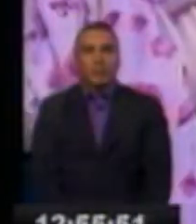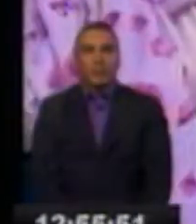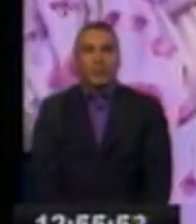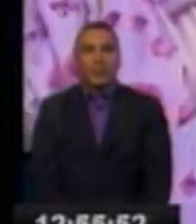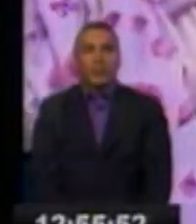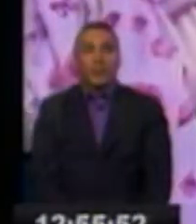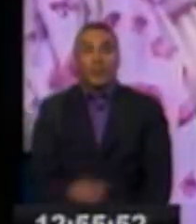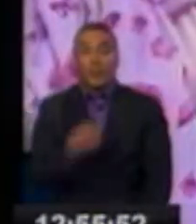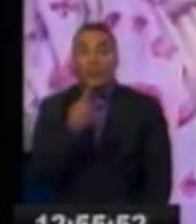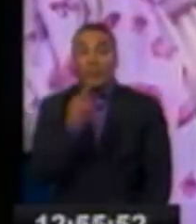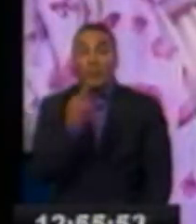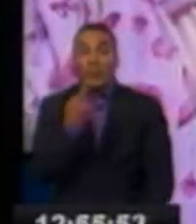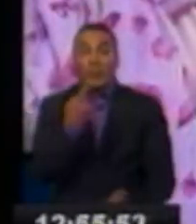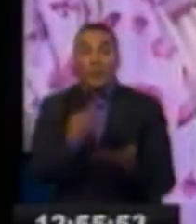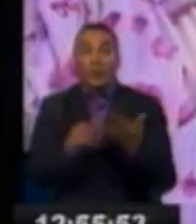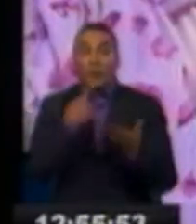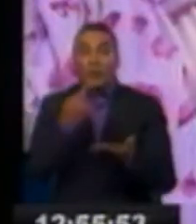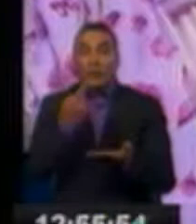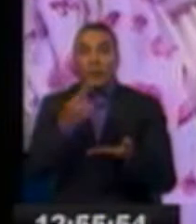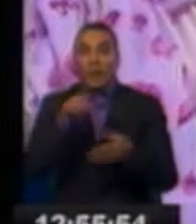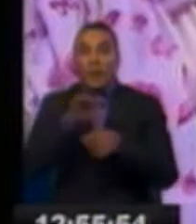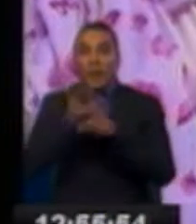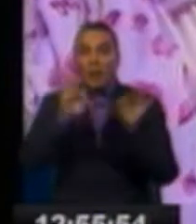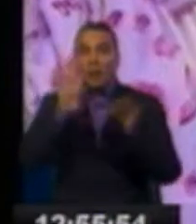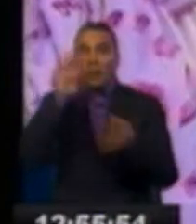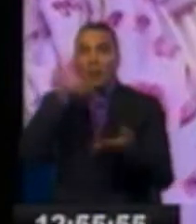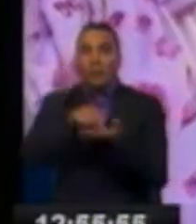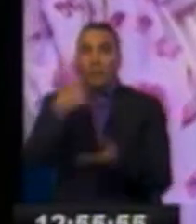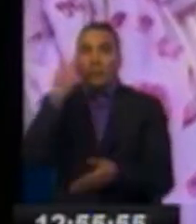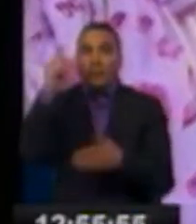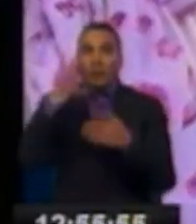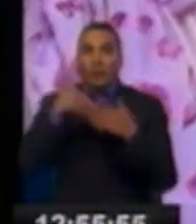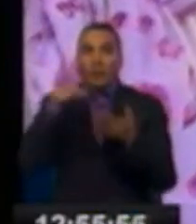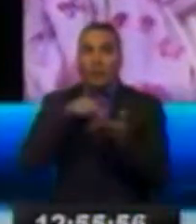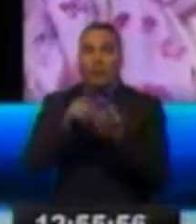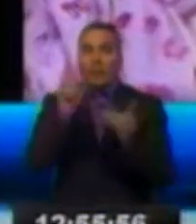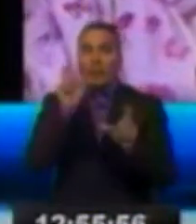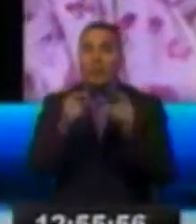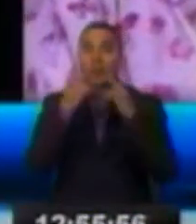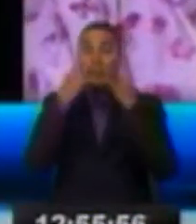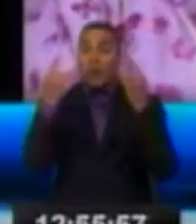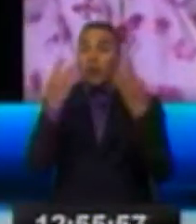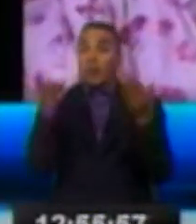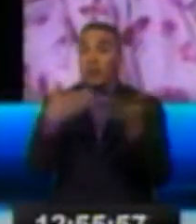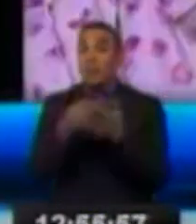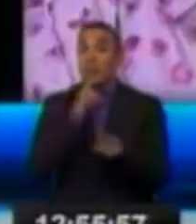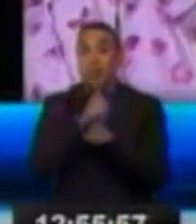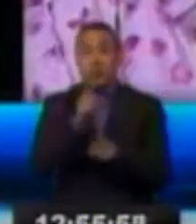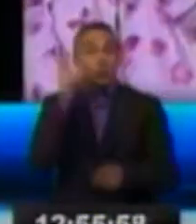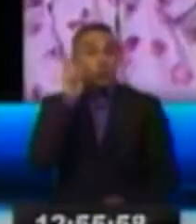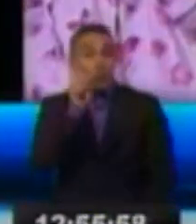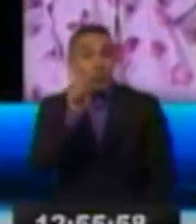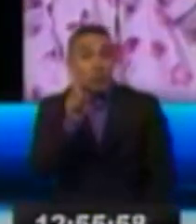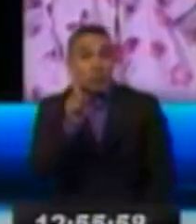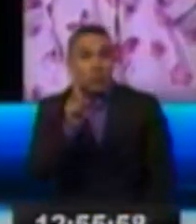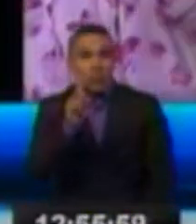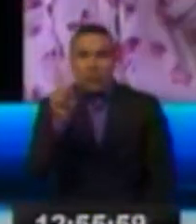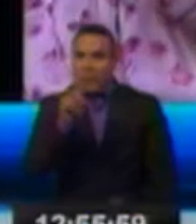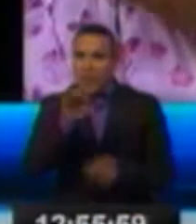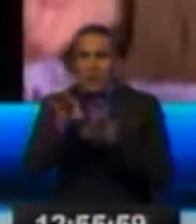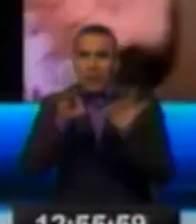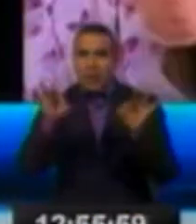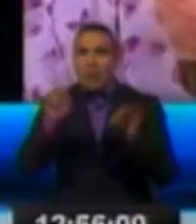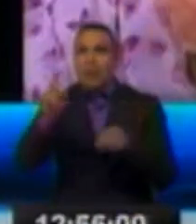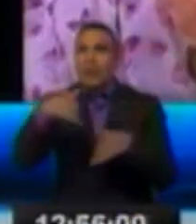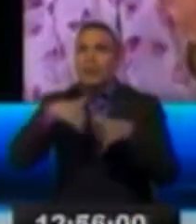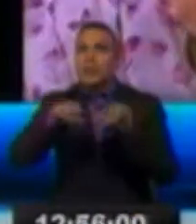Dijeron que se le había condonado, que se le había regalado 4.000 millones de dólares a los más ricos, ¿verdad? Que dijeron eso, todos escucharon. No te he regalado la deuda, tú sigues